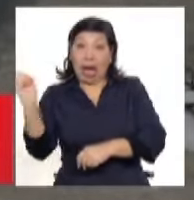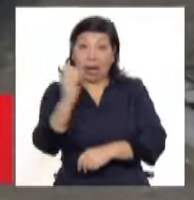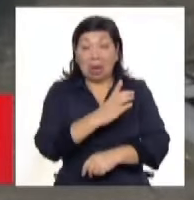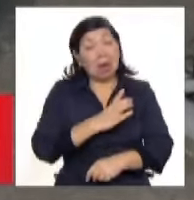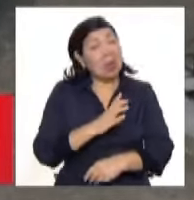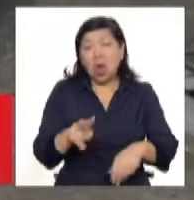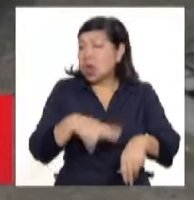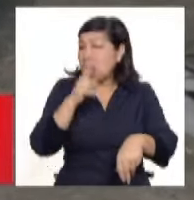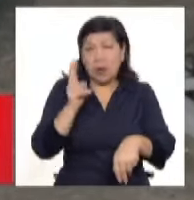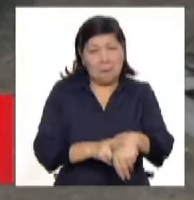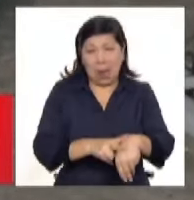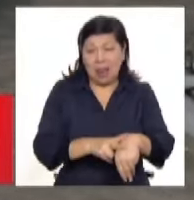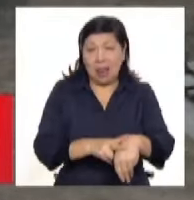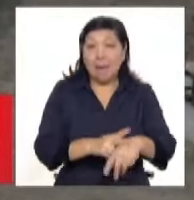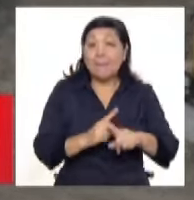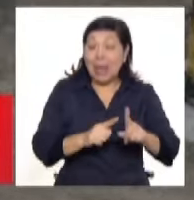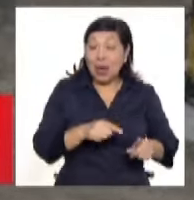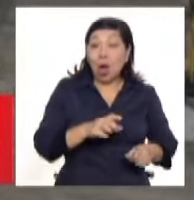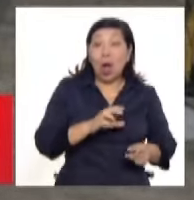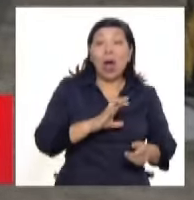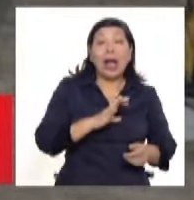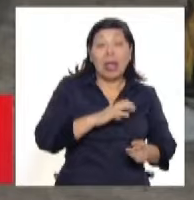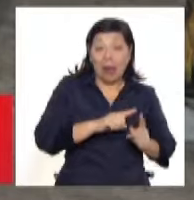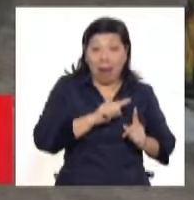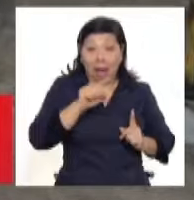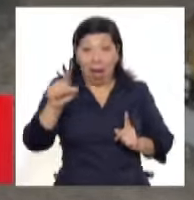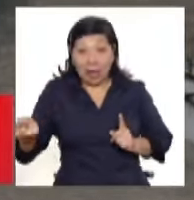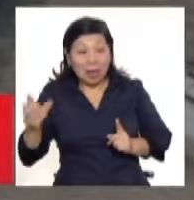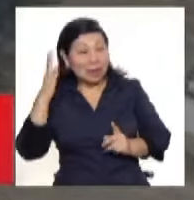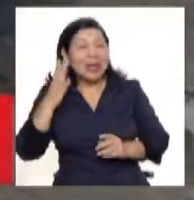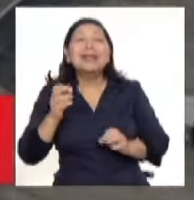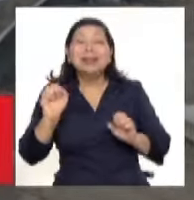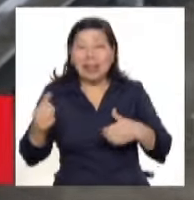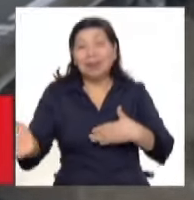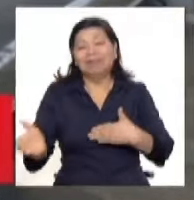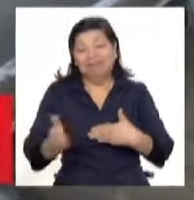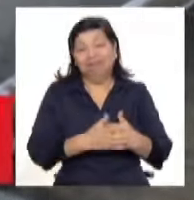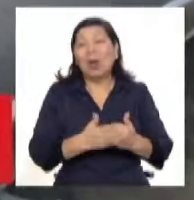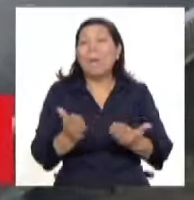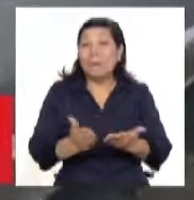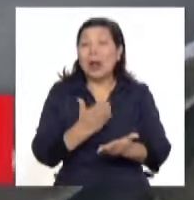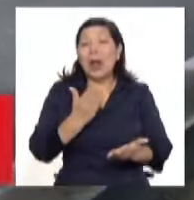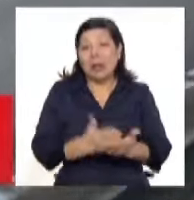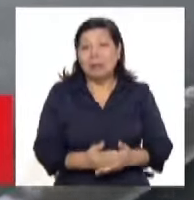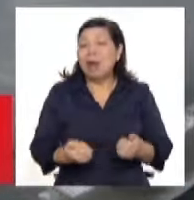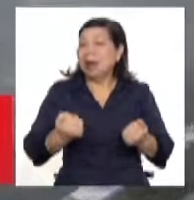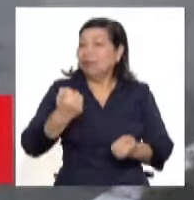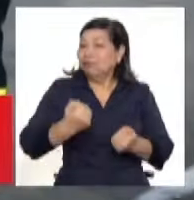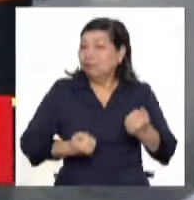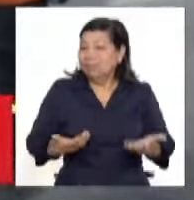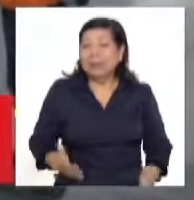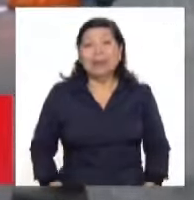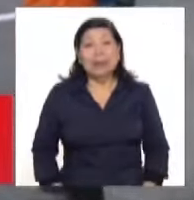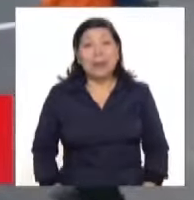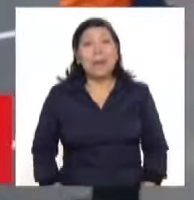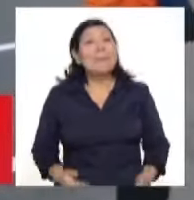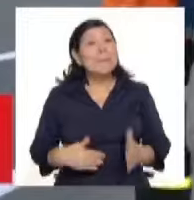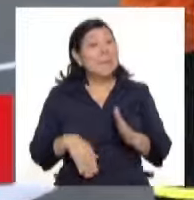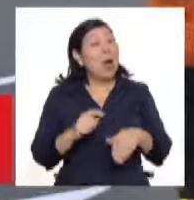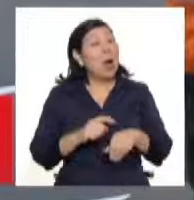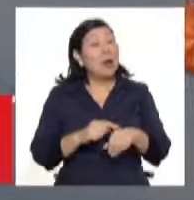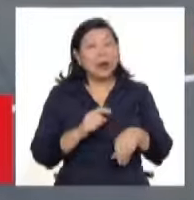para circular, y esto con el objetivo, pues, de descongestionar sobre todo la zona del circuito de playas, sobre todo